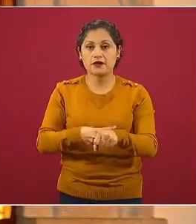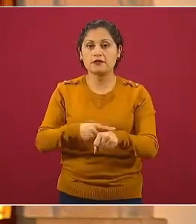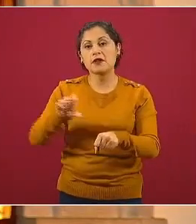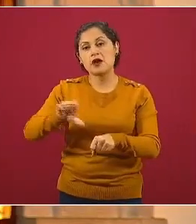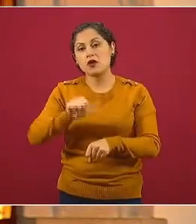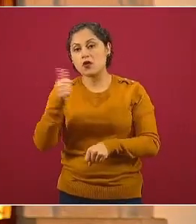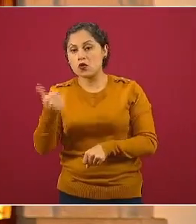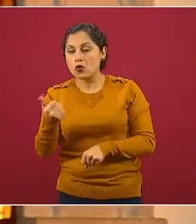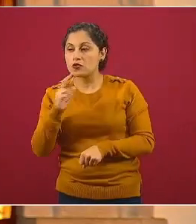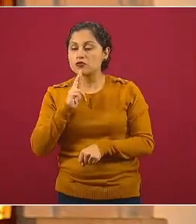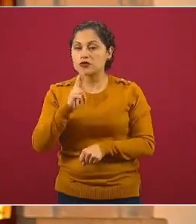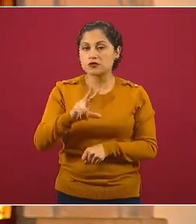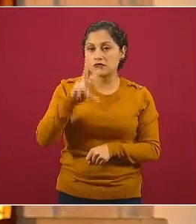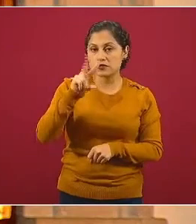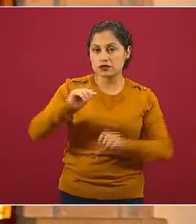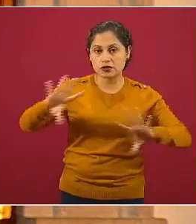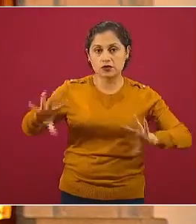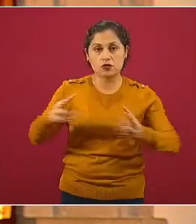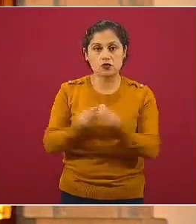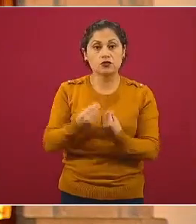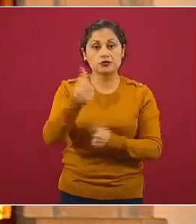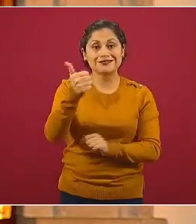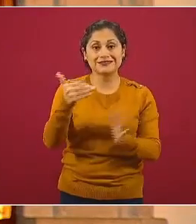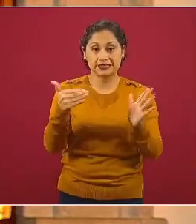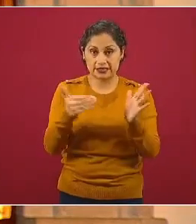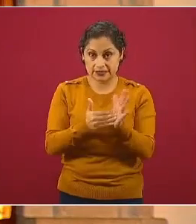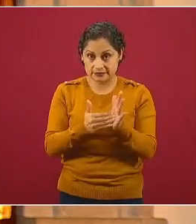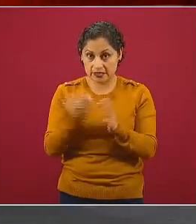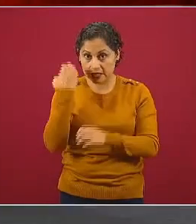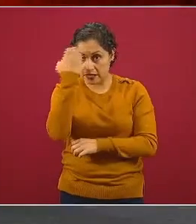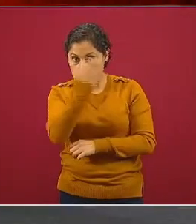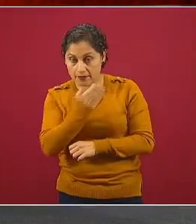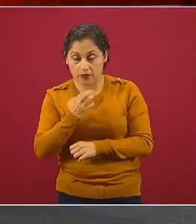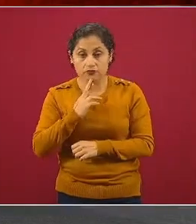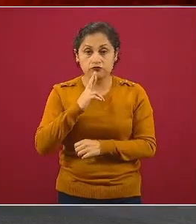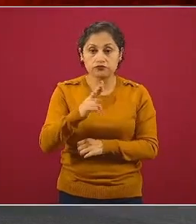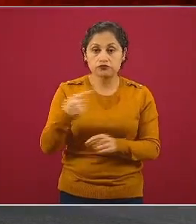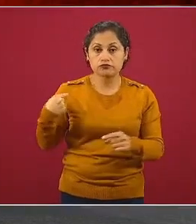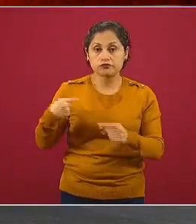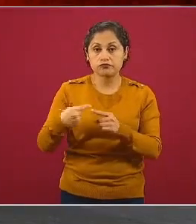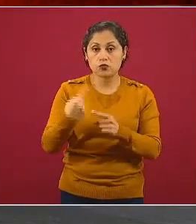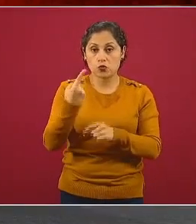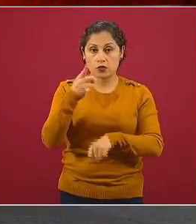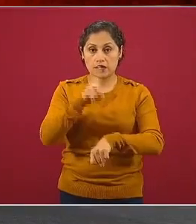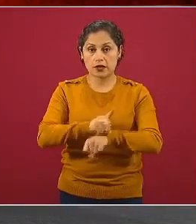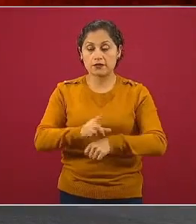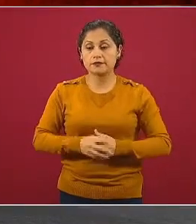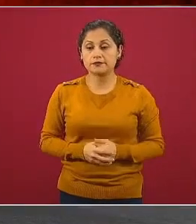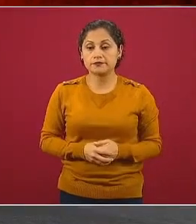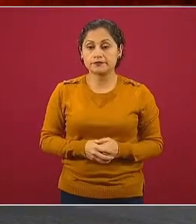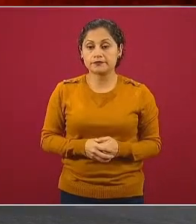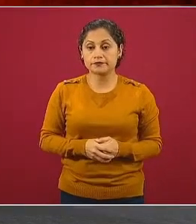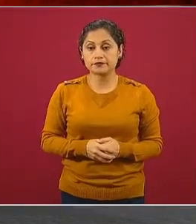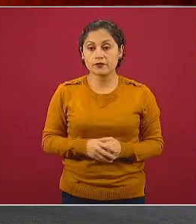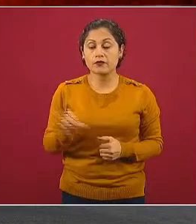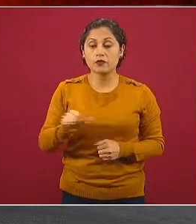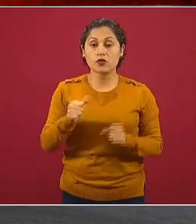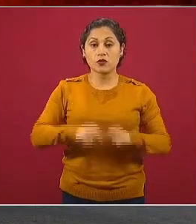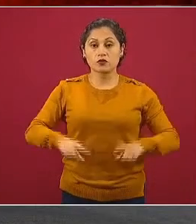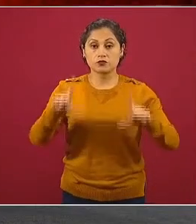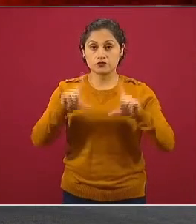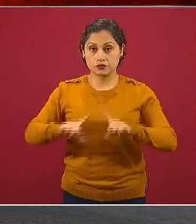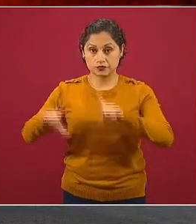negativos, fueron casi 6.000 los resultados que se emitieron en las últimas 24 horas. En las siguientes diapositivas